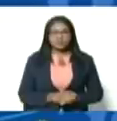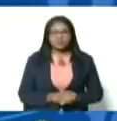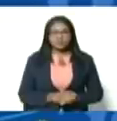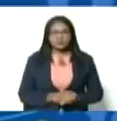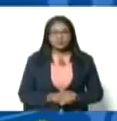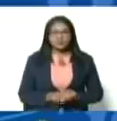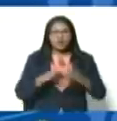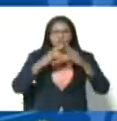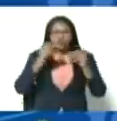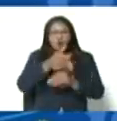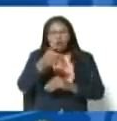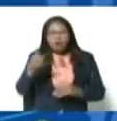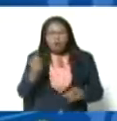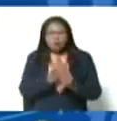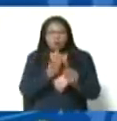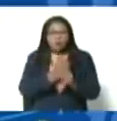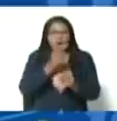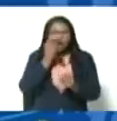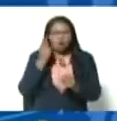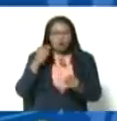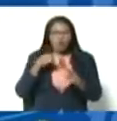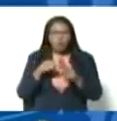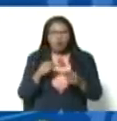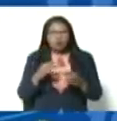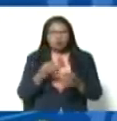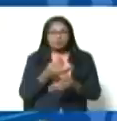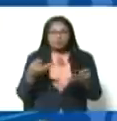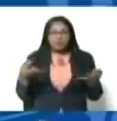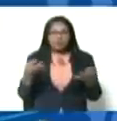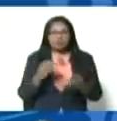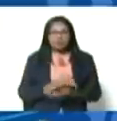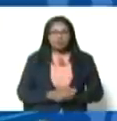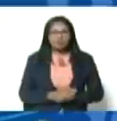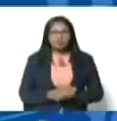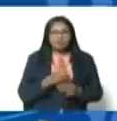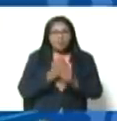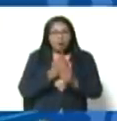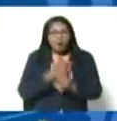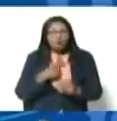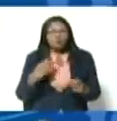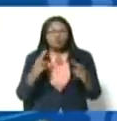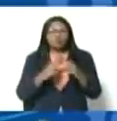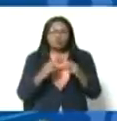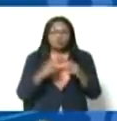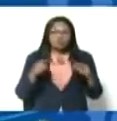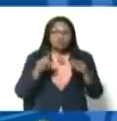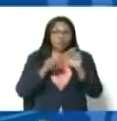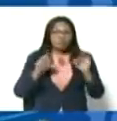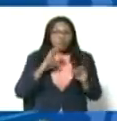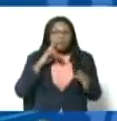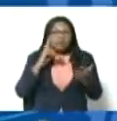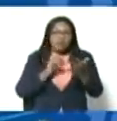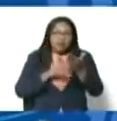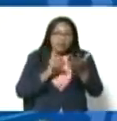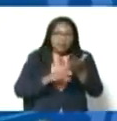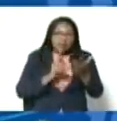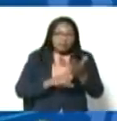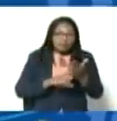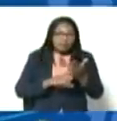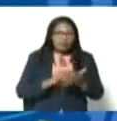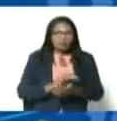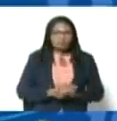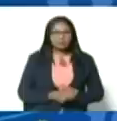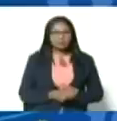Y a todos los trabajadores que hacen posible este milagro, porque el trabajador es el que conoce, chicos. Conoce la verdad. Yo le recordaba a